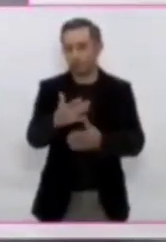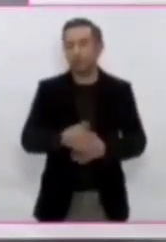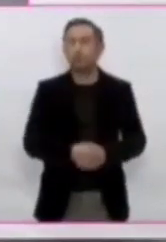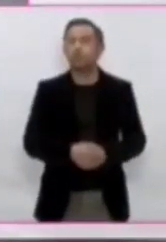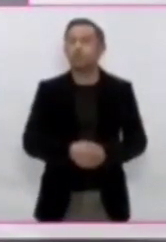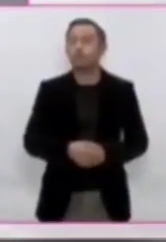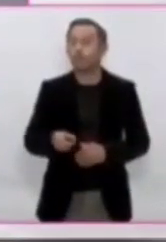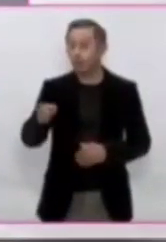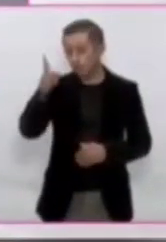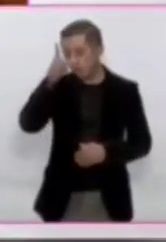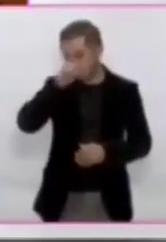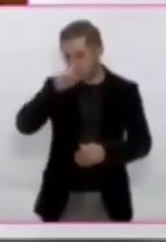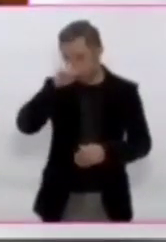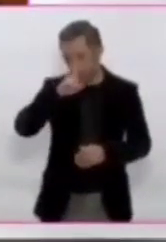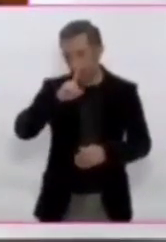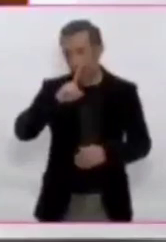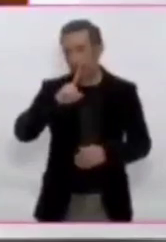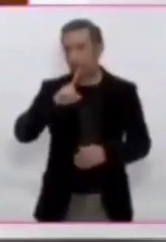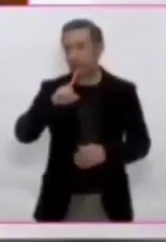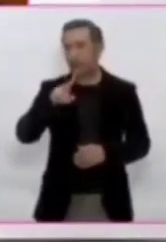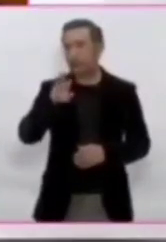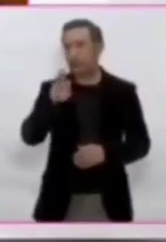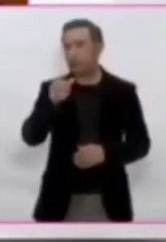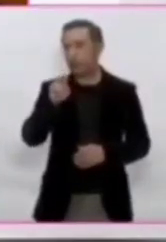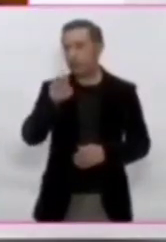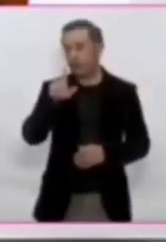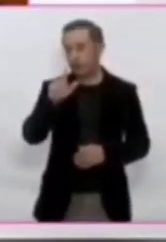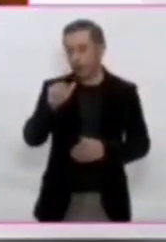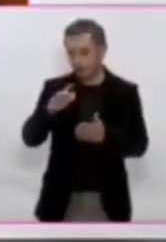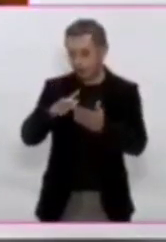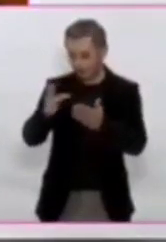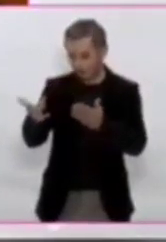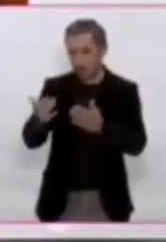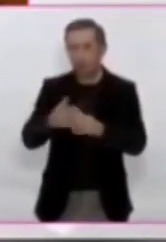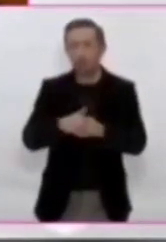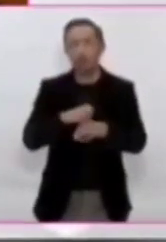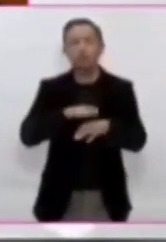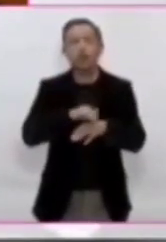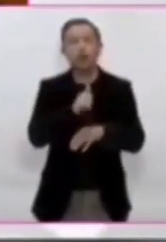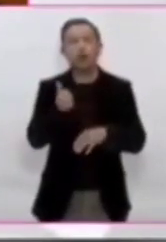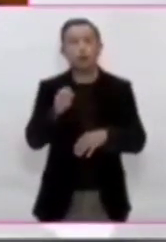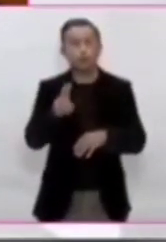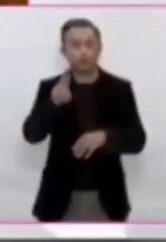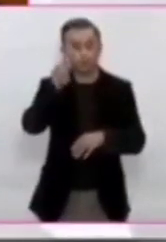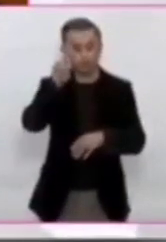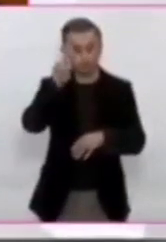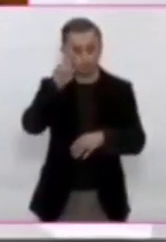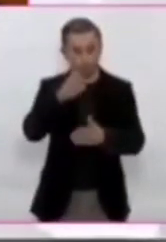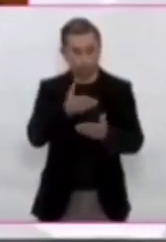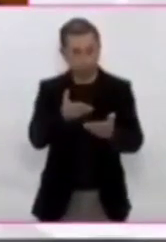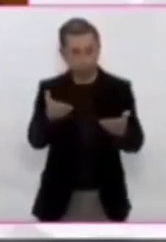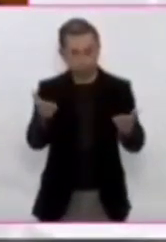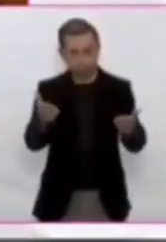Gracias, consejera Favela. ¿Alguna otra intervención?